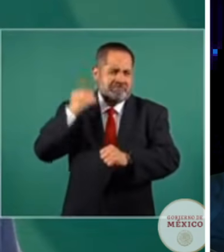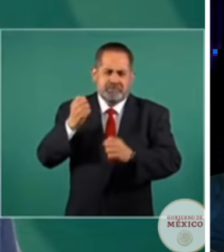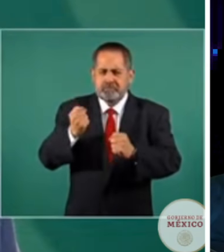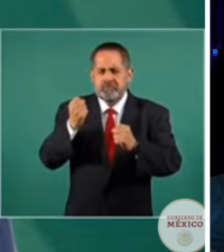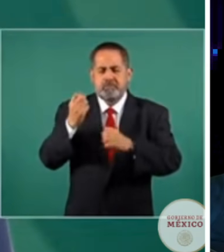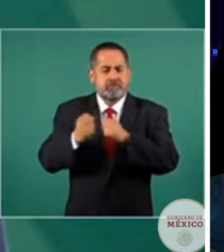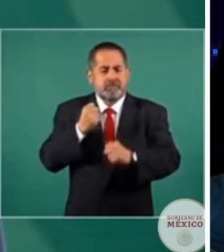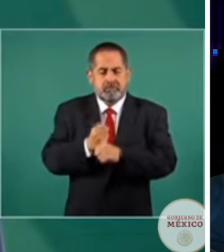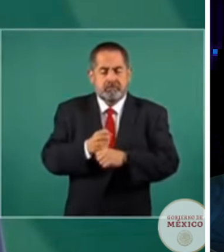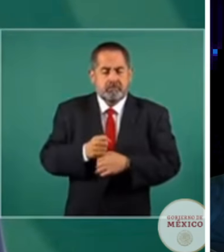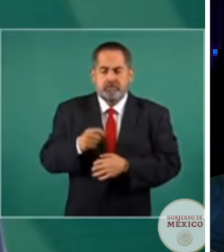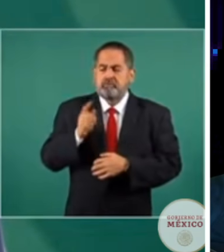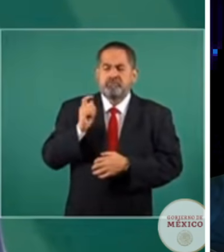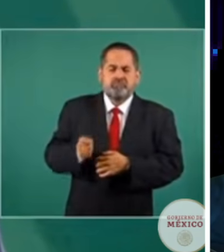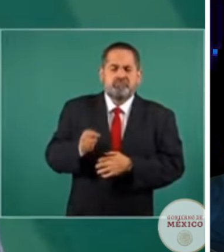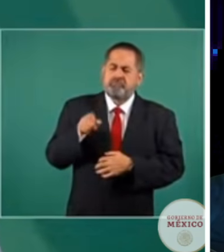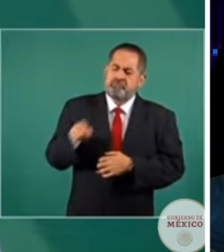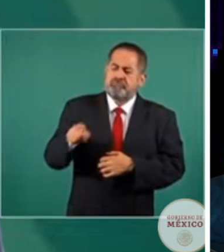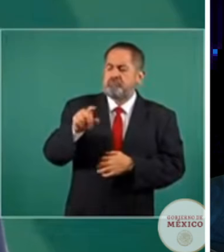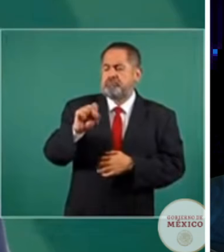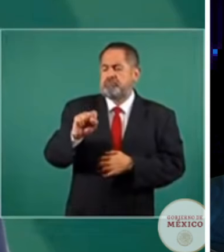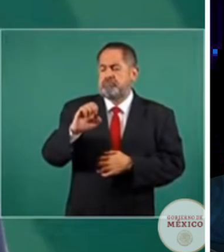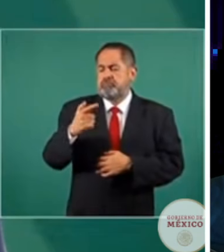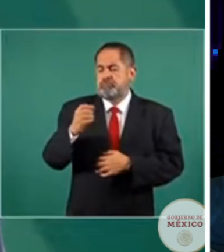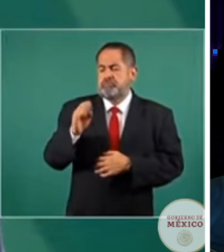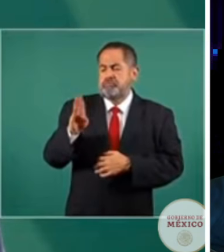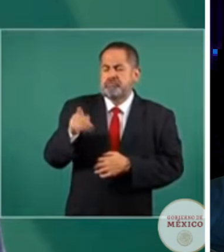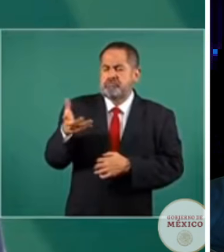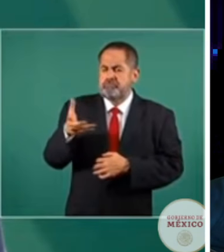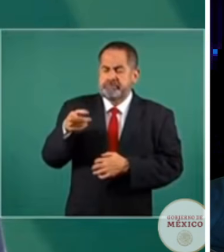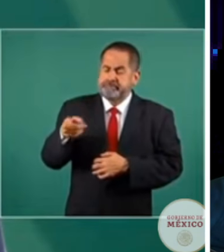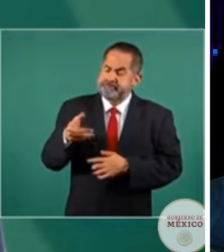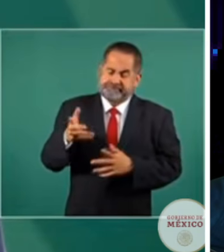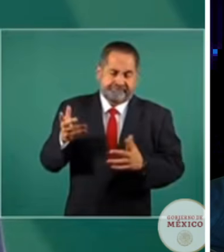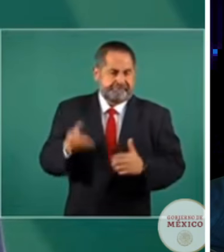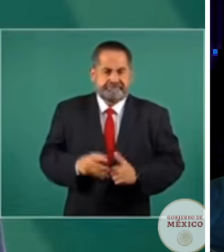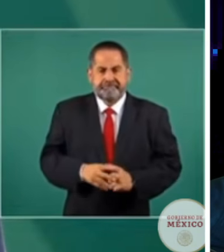el papel que jugó la Secretaría de Gobernación.